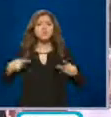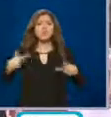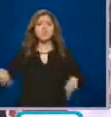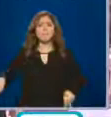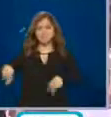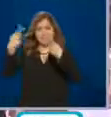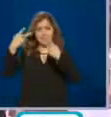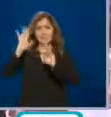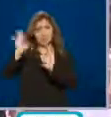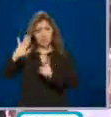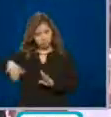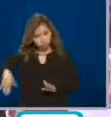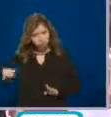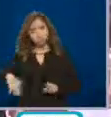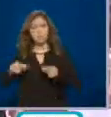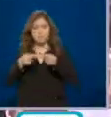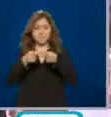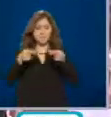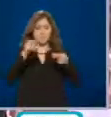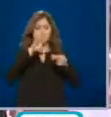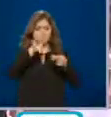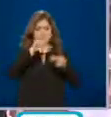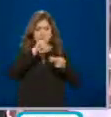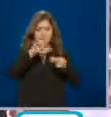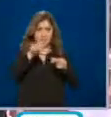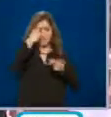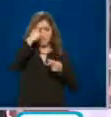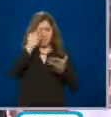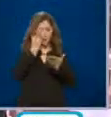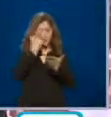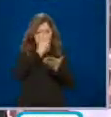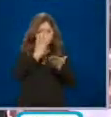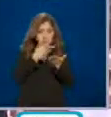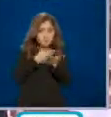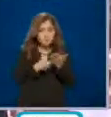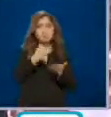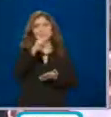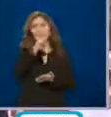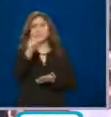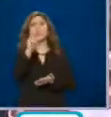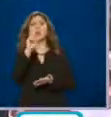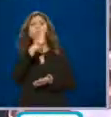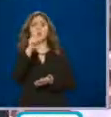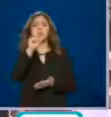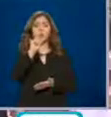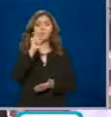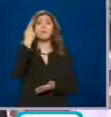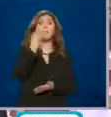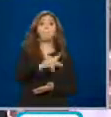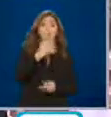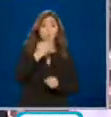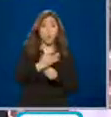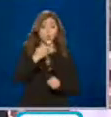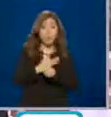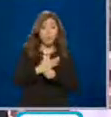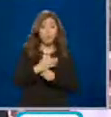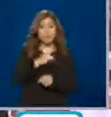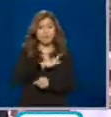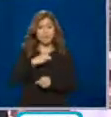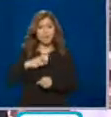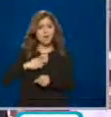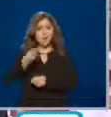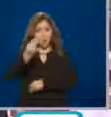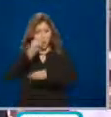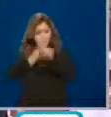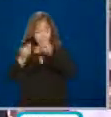ya nos dijiste, pues puede ser una barrita, que chequemos que sí tenga esas calorías, pero si tenemos la oportunidad de comer comida de veras, Claro, en